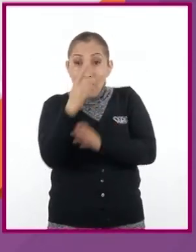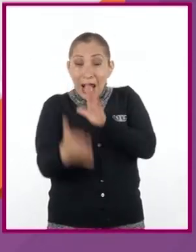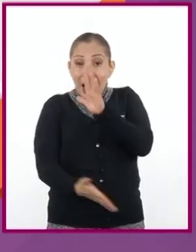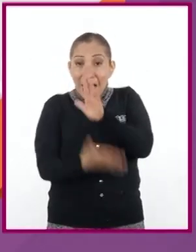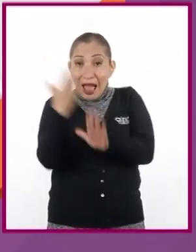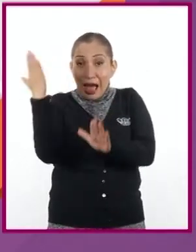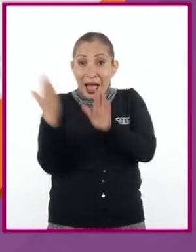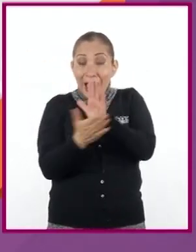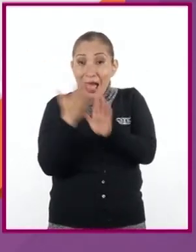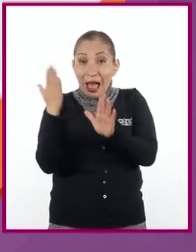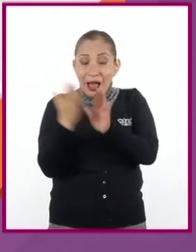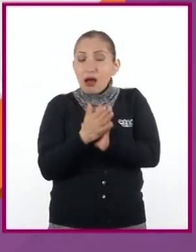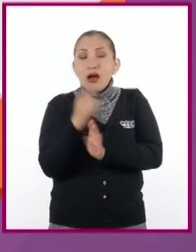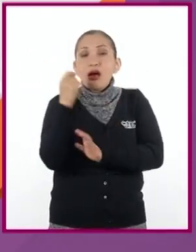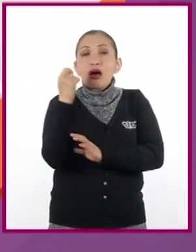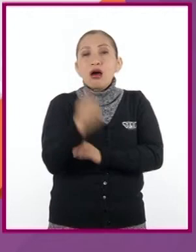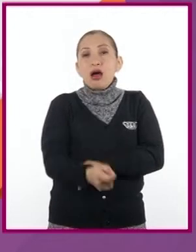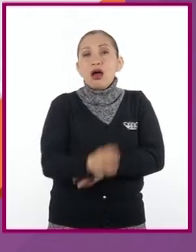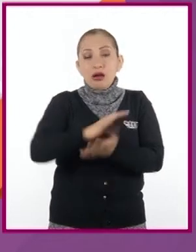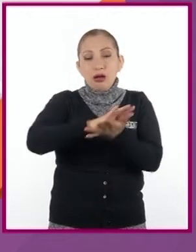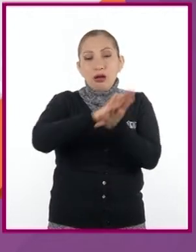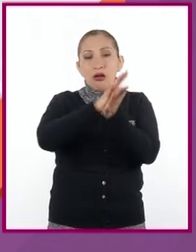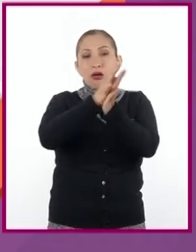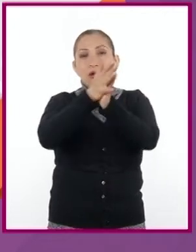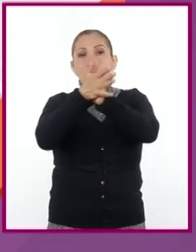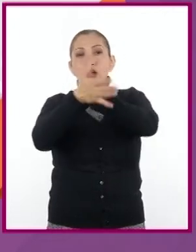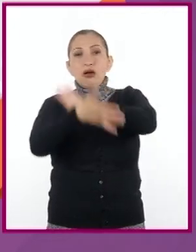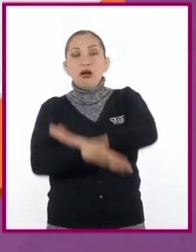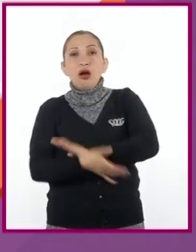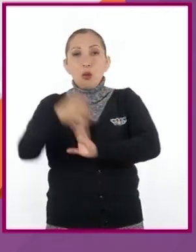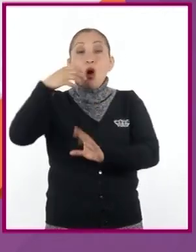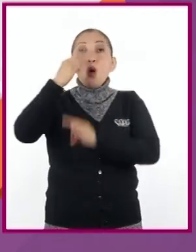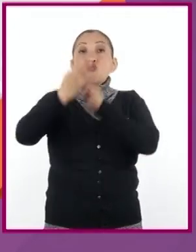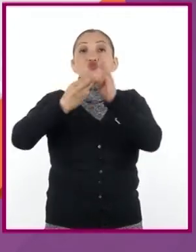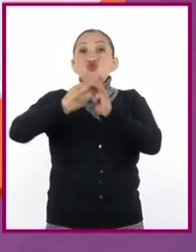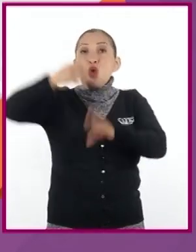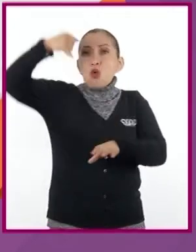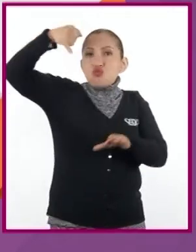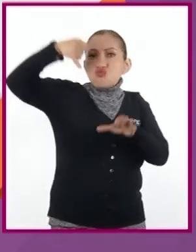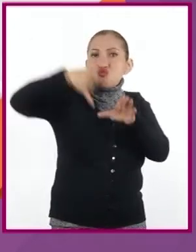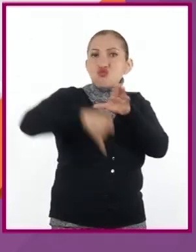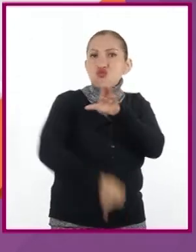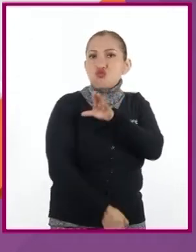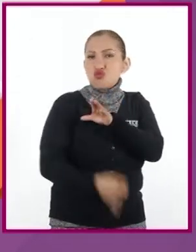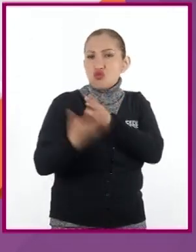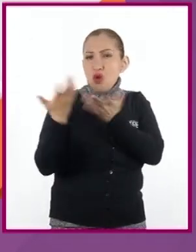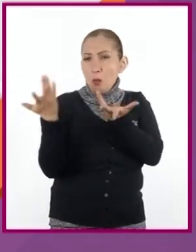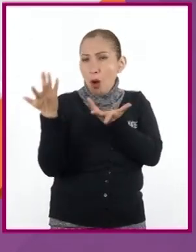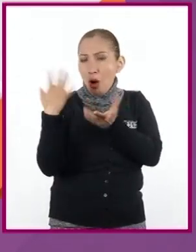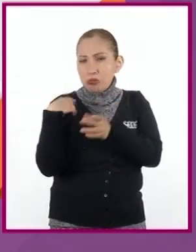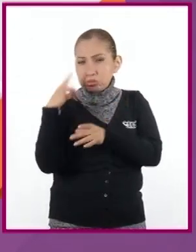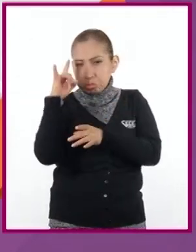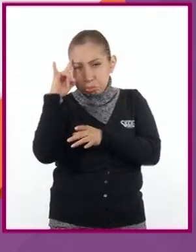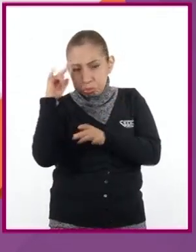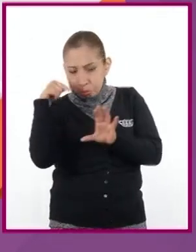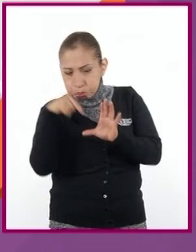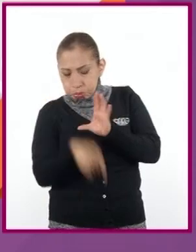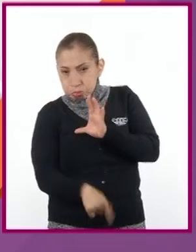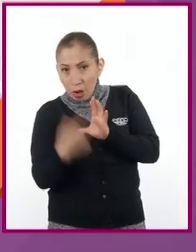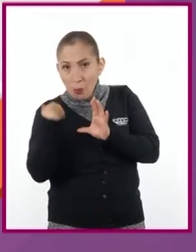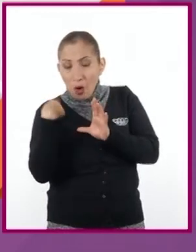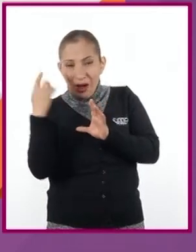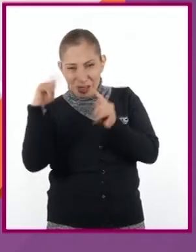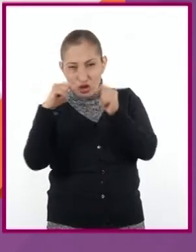construcción muy pronto fue transformada en el inframundo teotihuacano. La ciudad misma, el plano